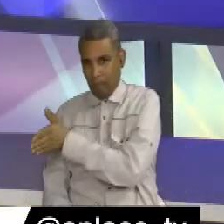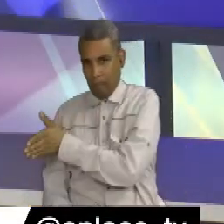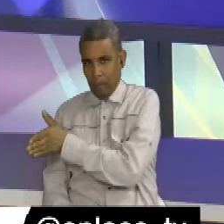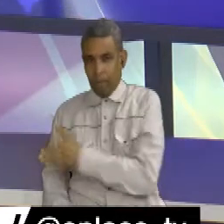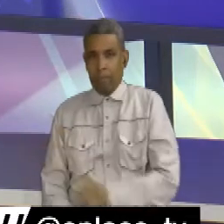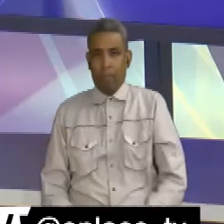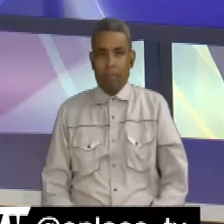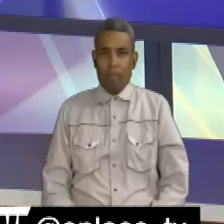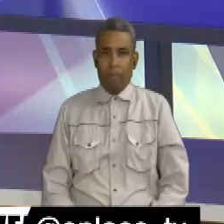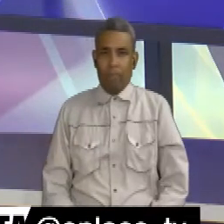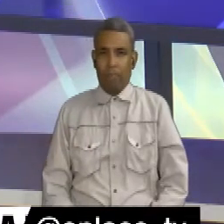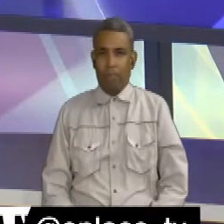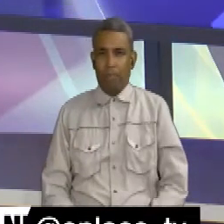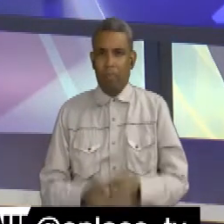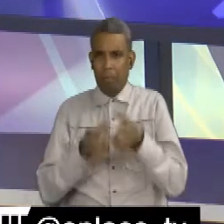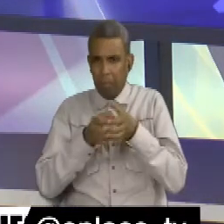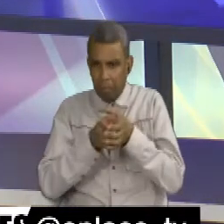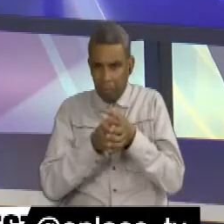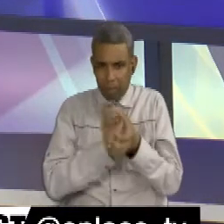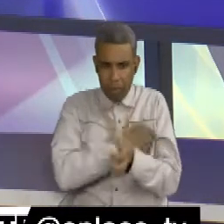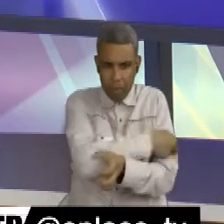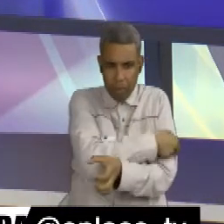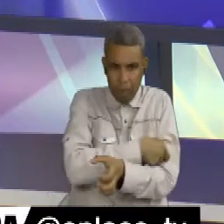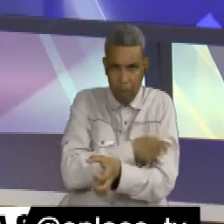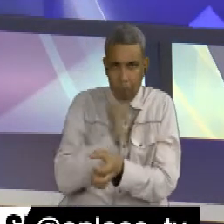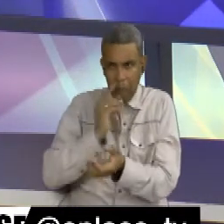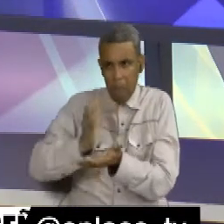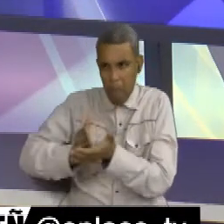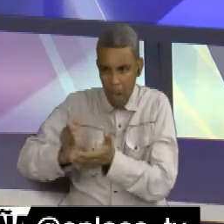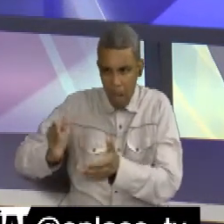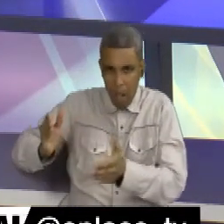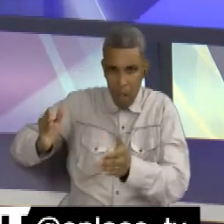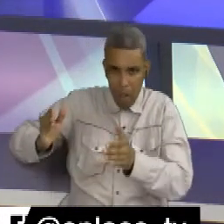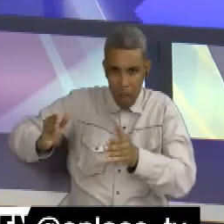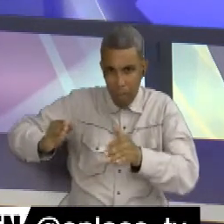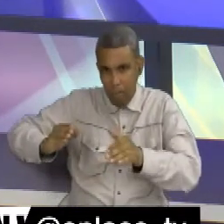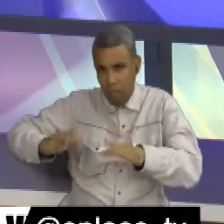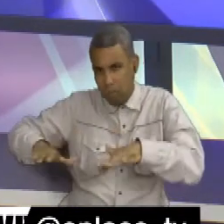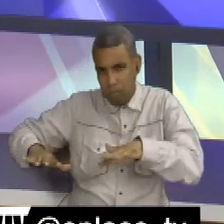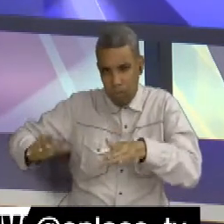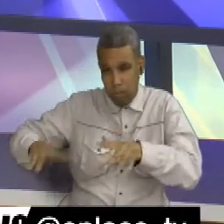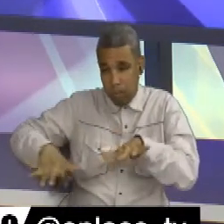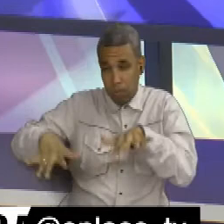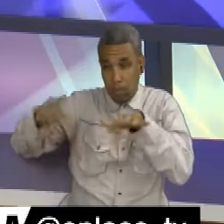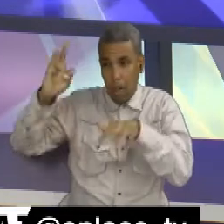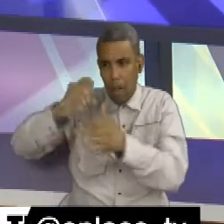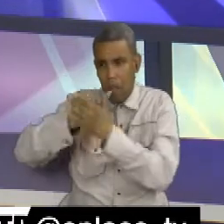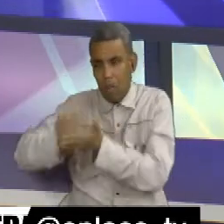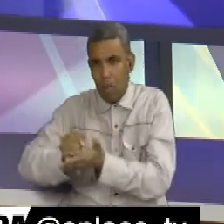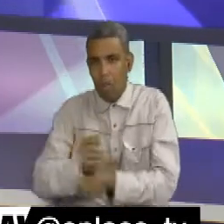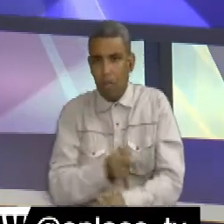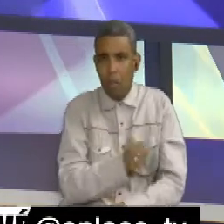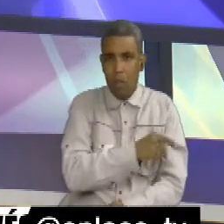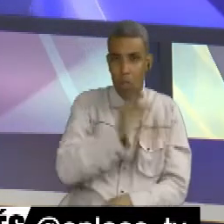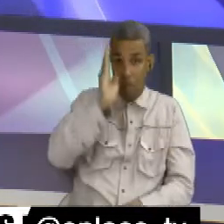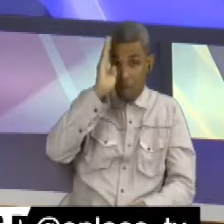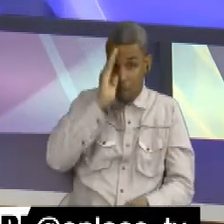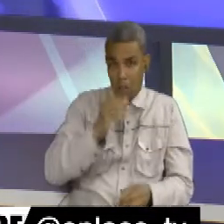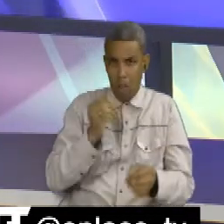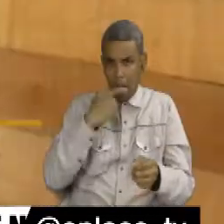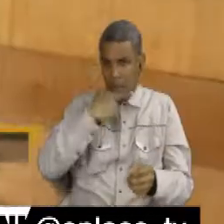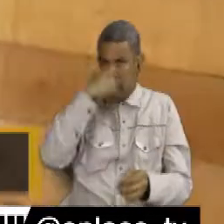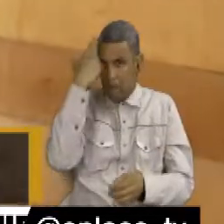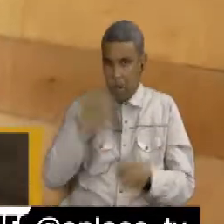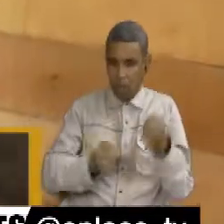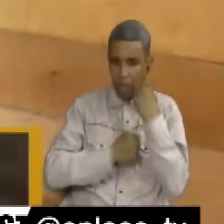del Consejo para la Gestión del Riesgo y la Armada Nacional, una familia fue reubicada del sector de la Gran Vía al barrio El Palmar.